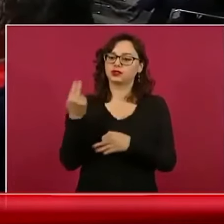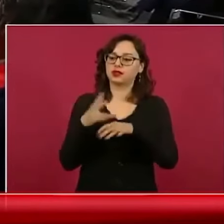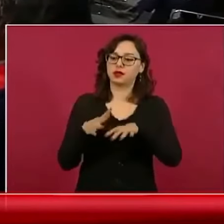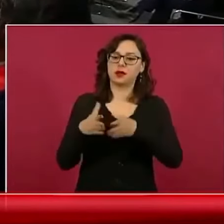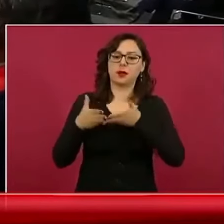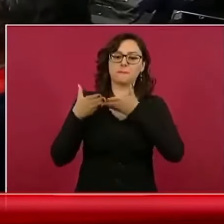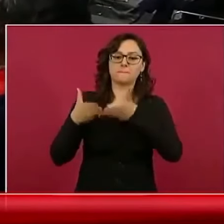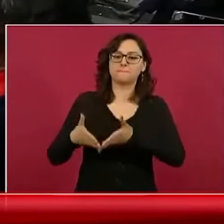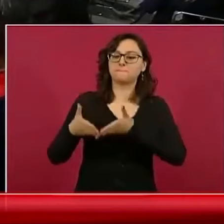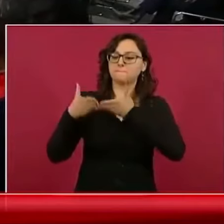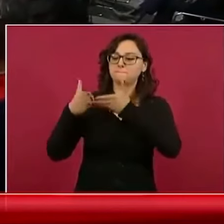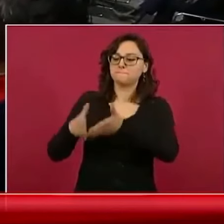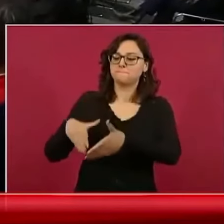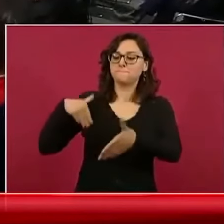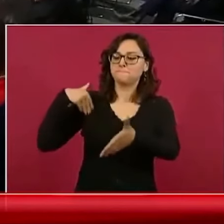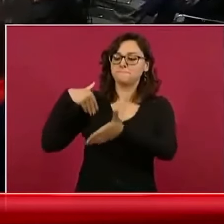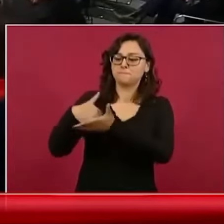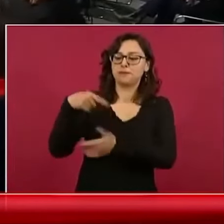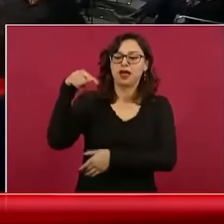pueblos